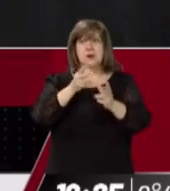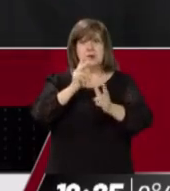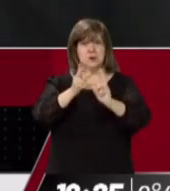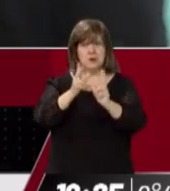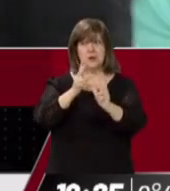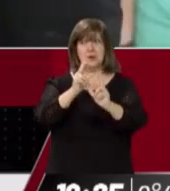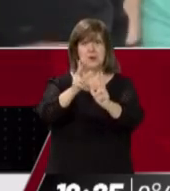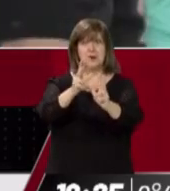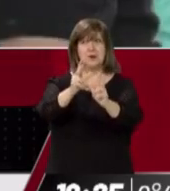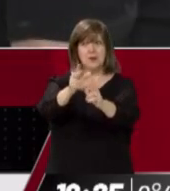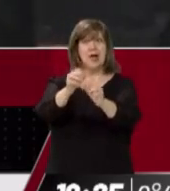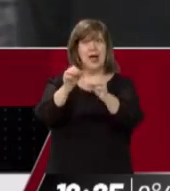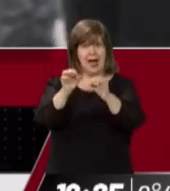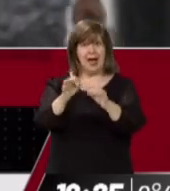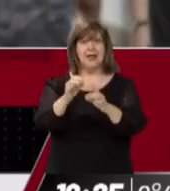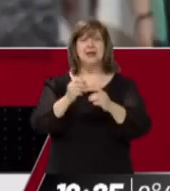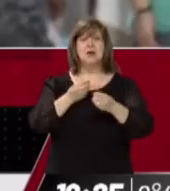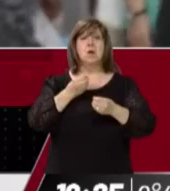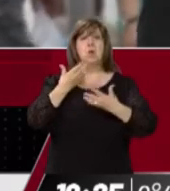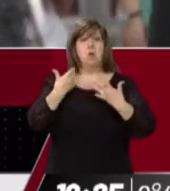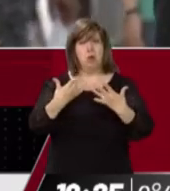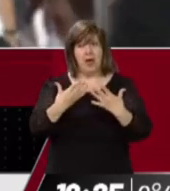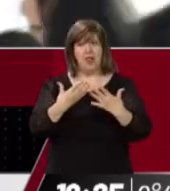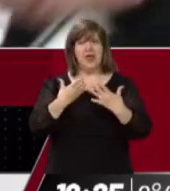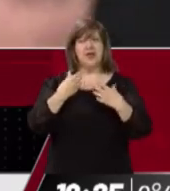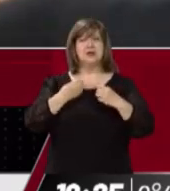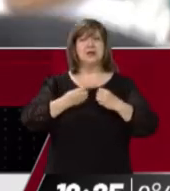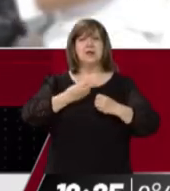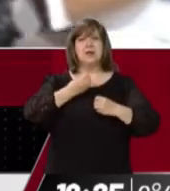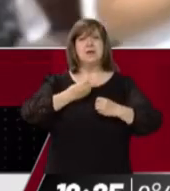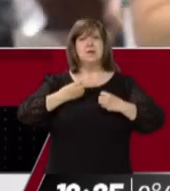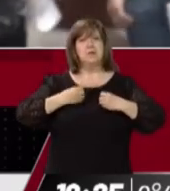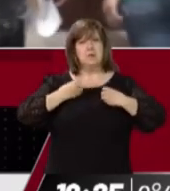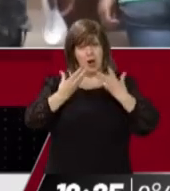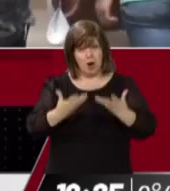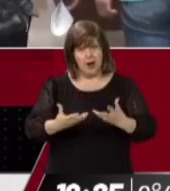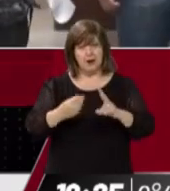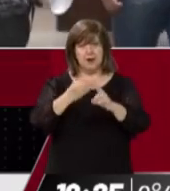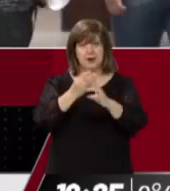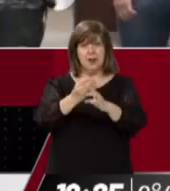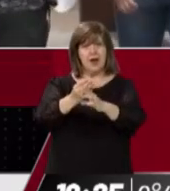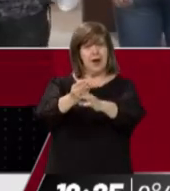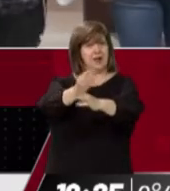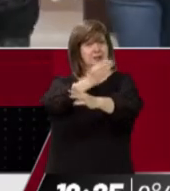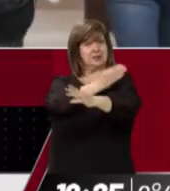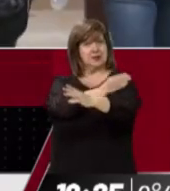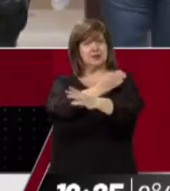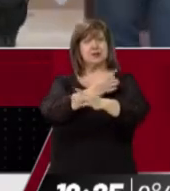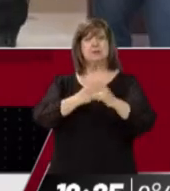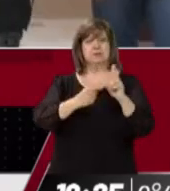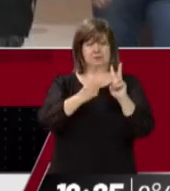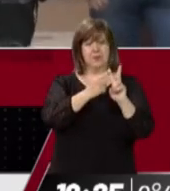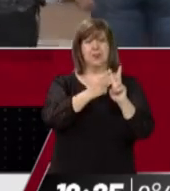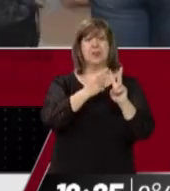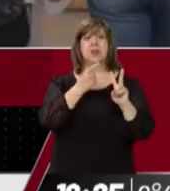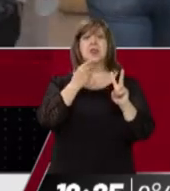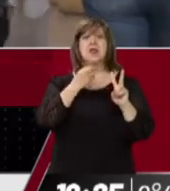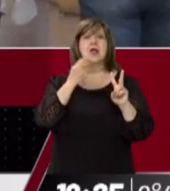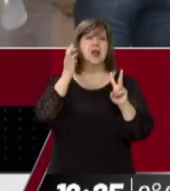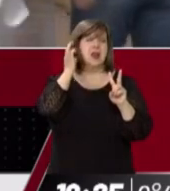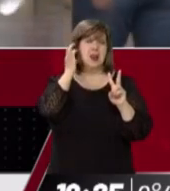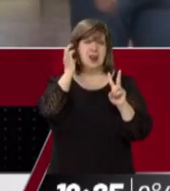en todos los años que yo han podido concurrir al instituto no nos olvidemos que mi hija